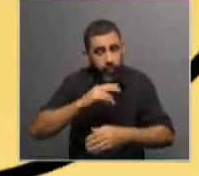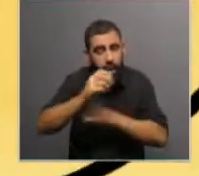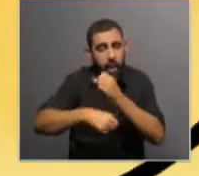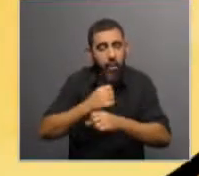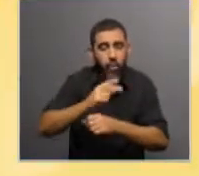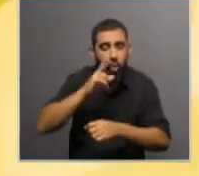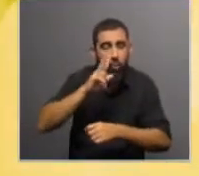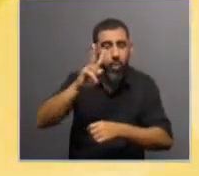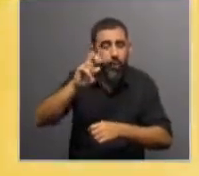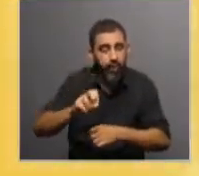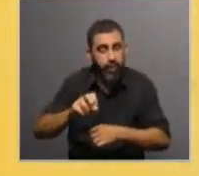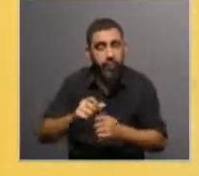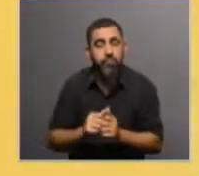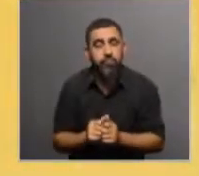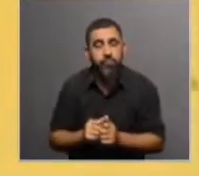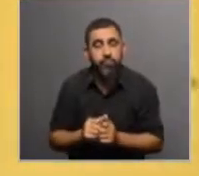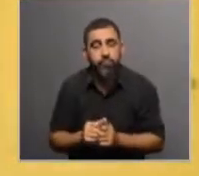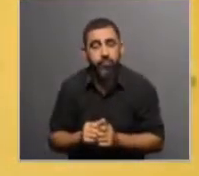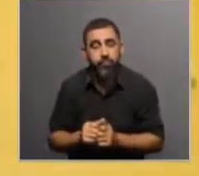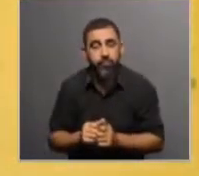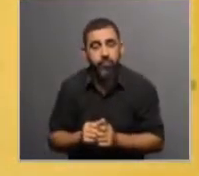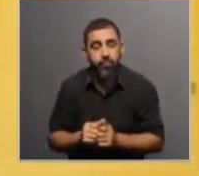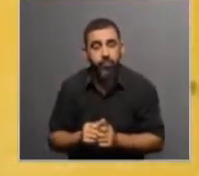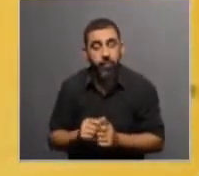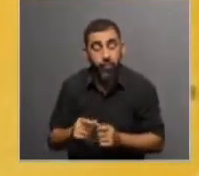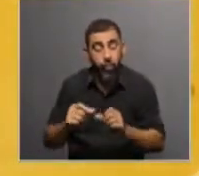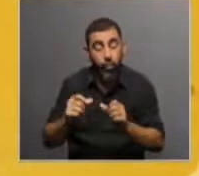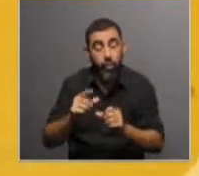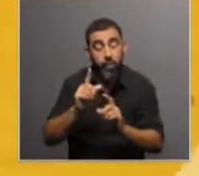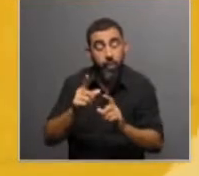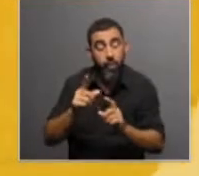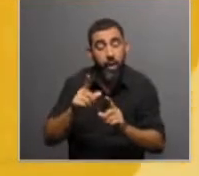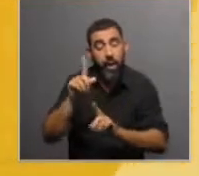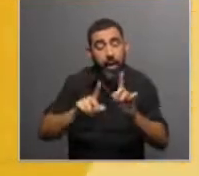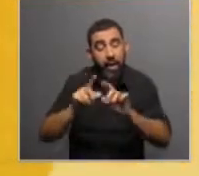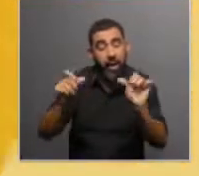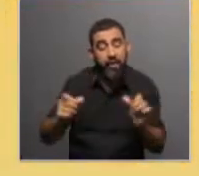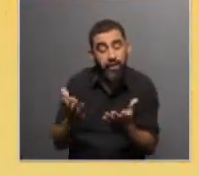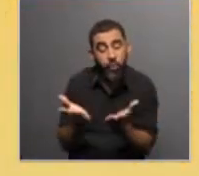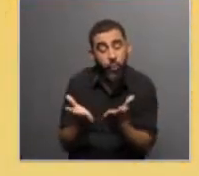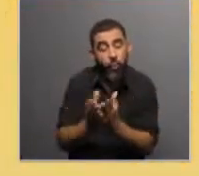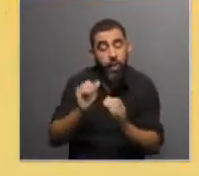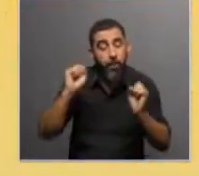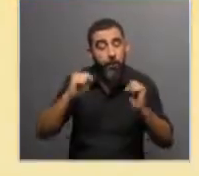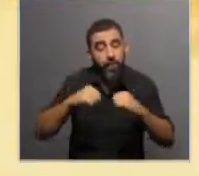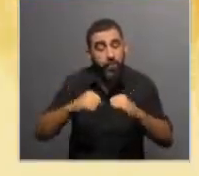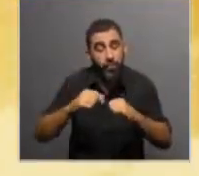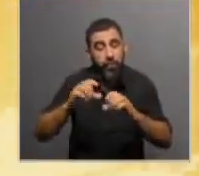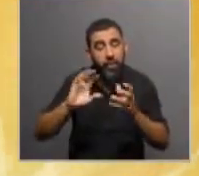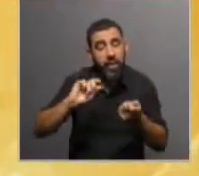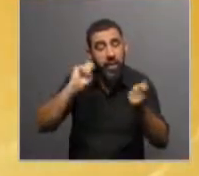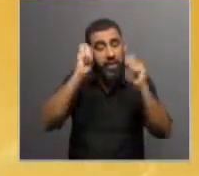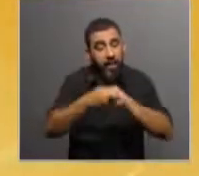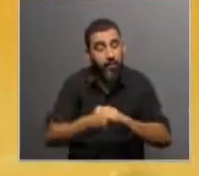2020 junto con la carrera de licenciatura en análisis alimentario que se dicta en Paysandú. Y lo que hicimos fue pasar el laboratorio de